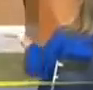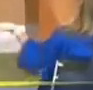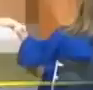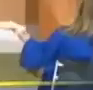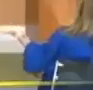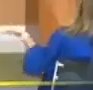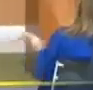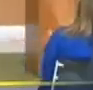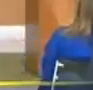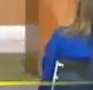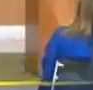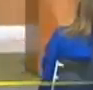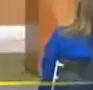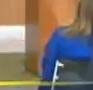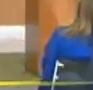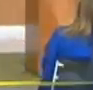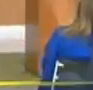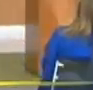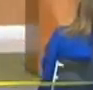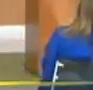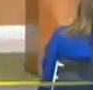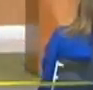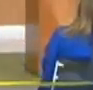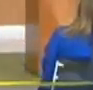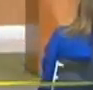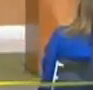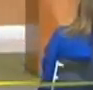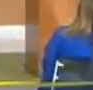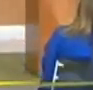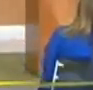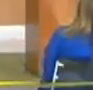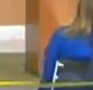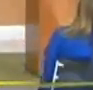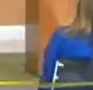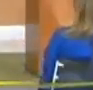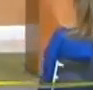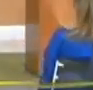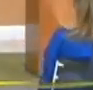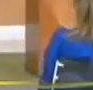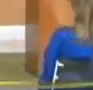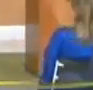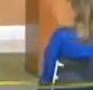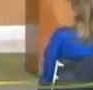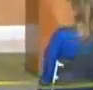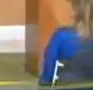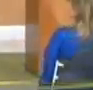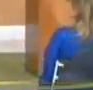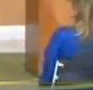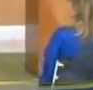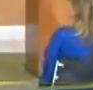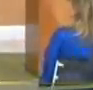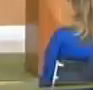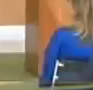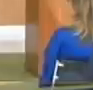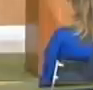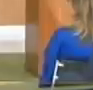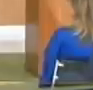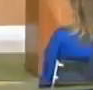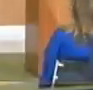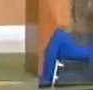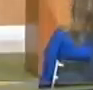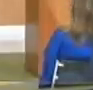ampliada que han sostenido delegaciones de la República Bolivariana de Venezuela. Eu vou falando sem óculos. Mientras tanto,